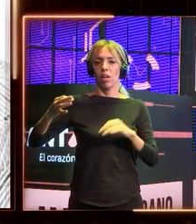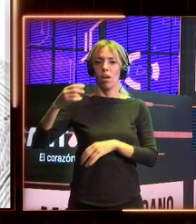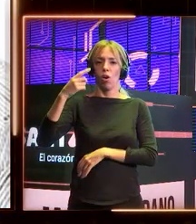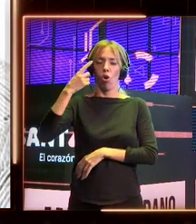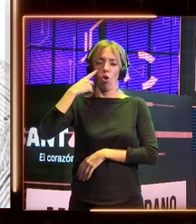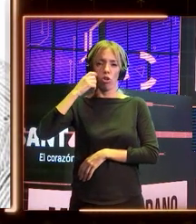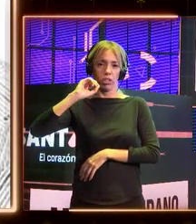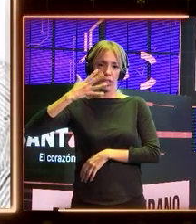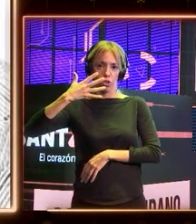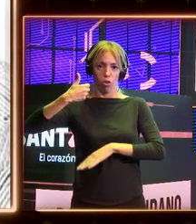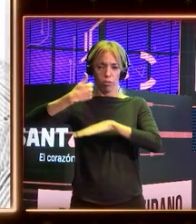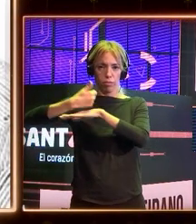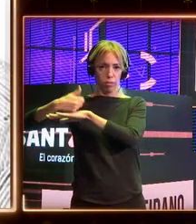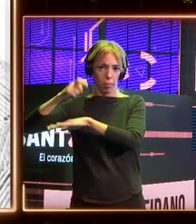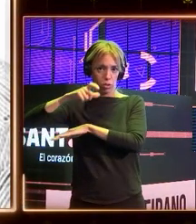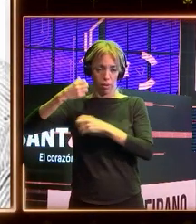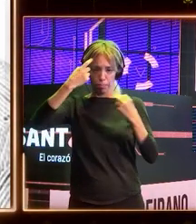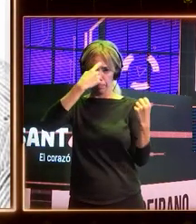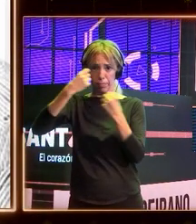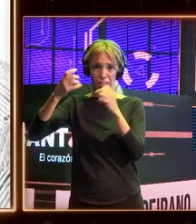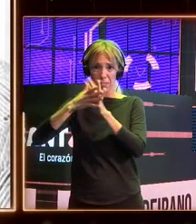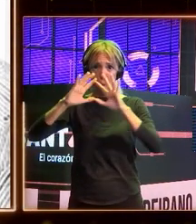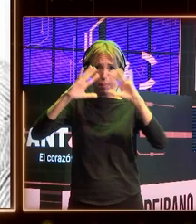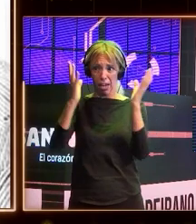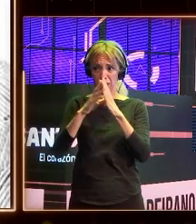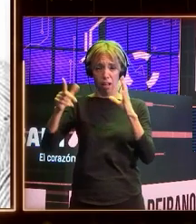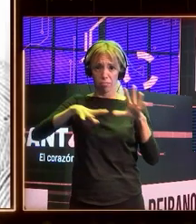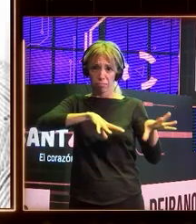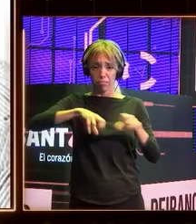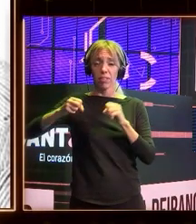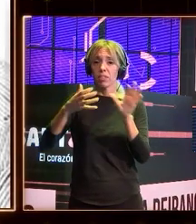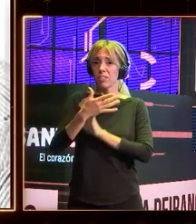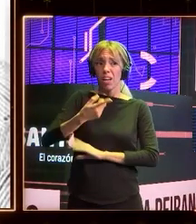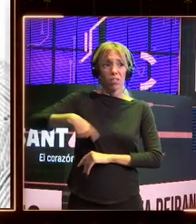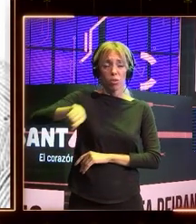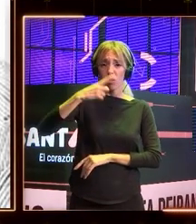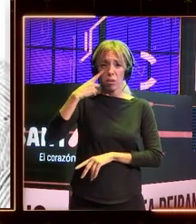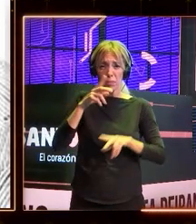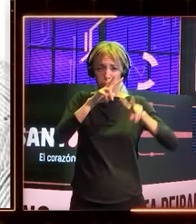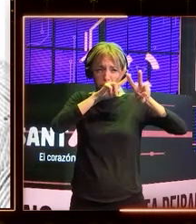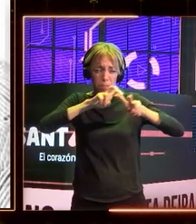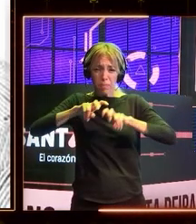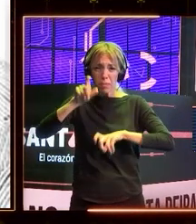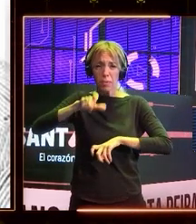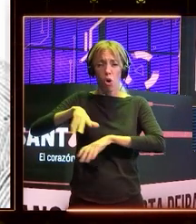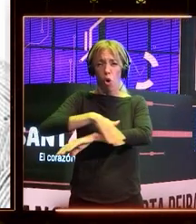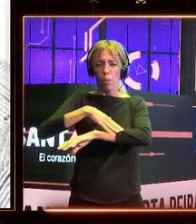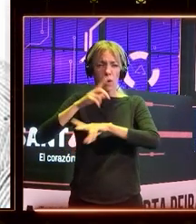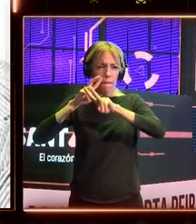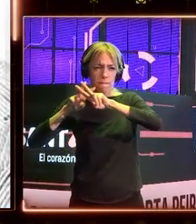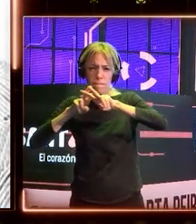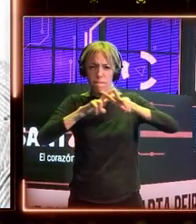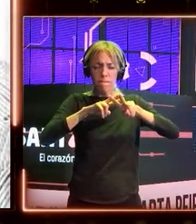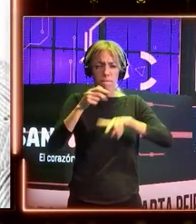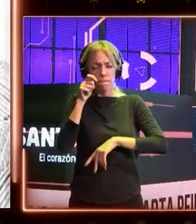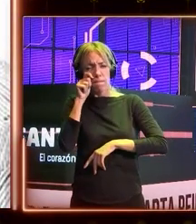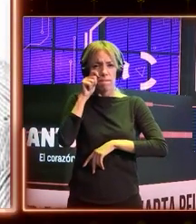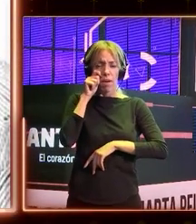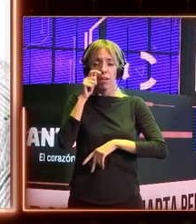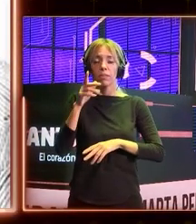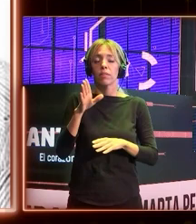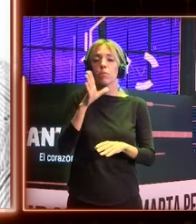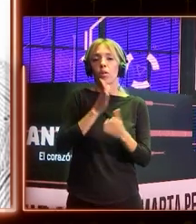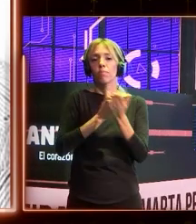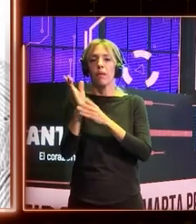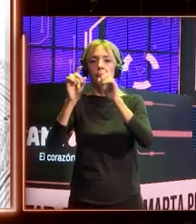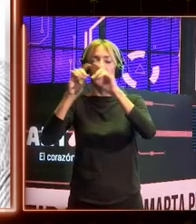ocupa la mitad del planeta, y que todos somos sujetos al espionaje masivo de estos gobiernos a través de las empresas